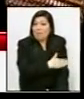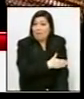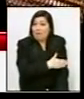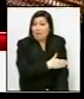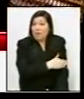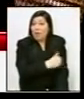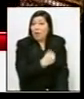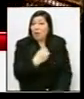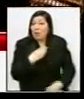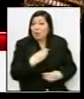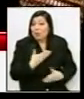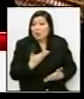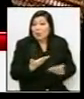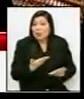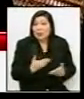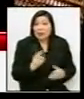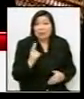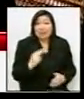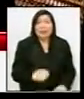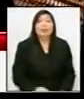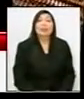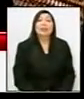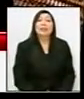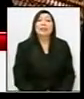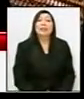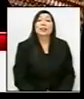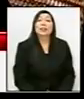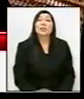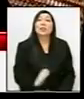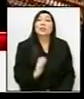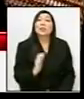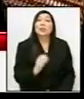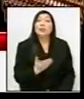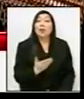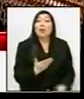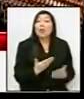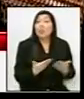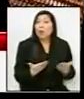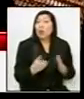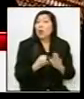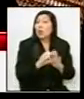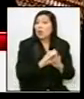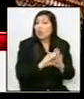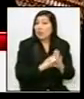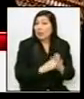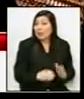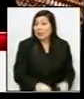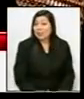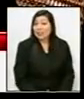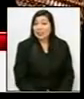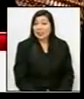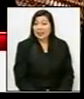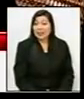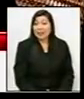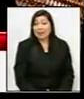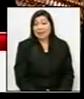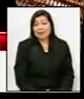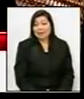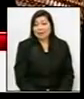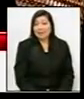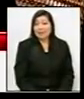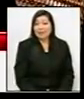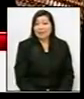los miembros de la supuesta organización criminal, ¿son elementos constitutivos del delito?